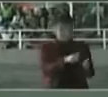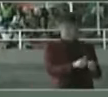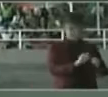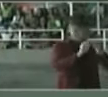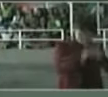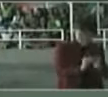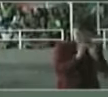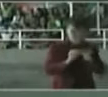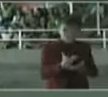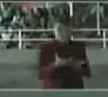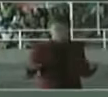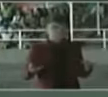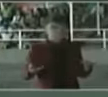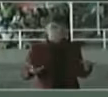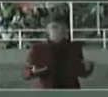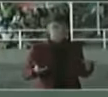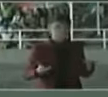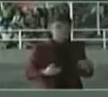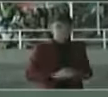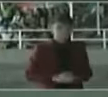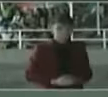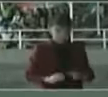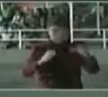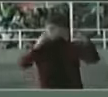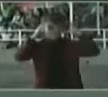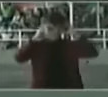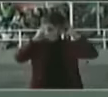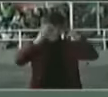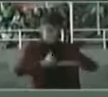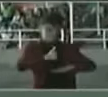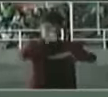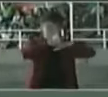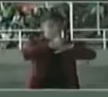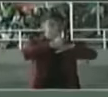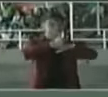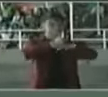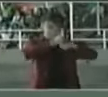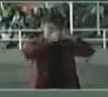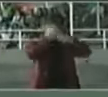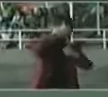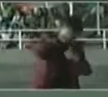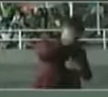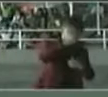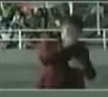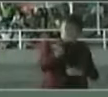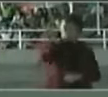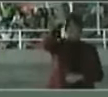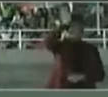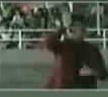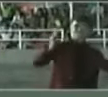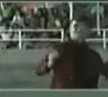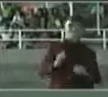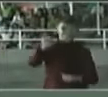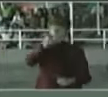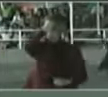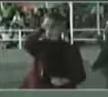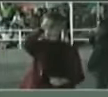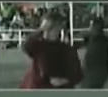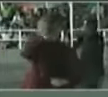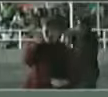hechas. Él es la cabeza de todo principado. Él es la piedra angular. Él es la